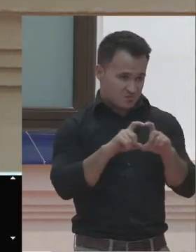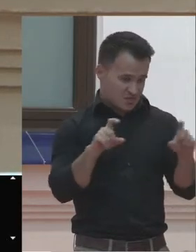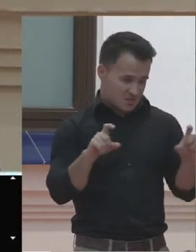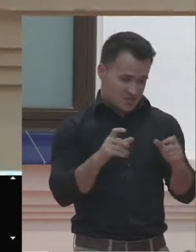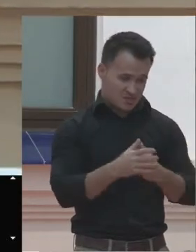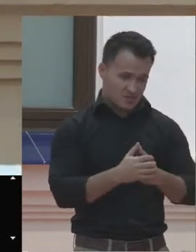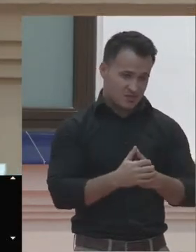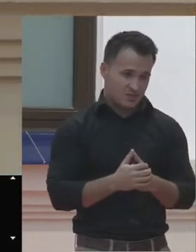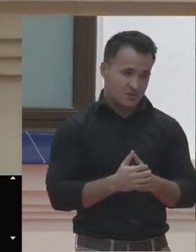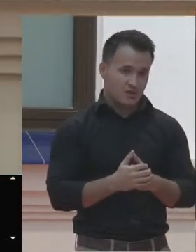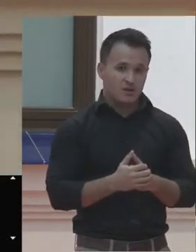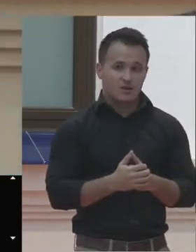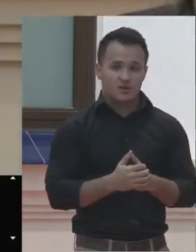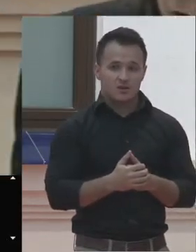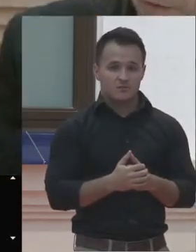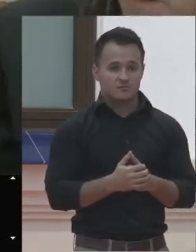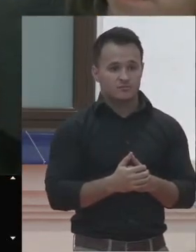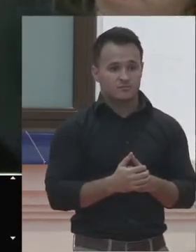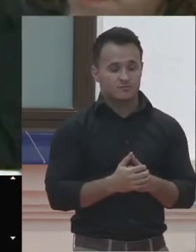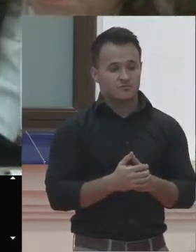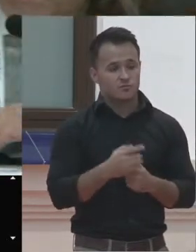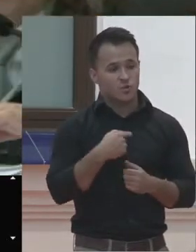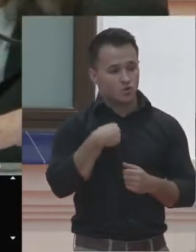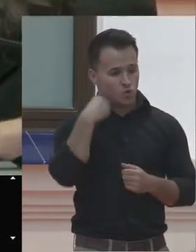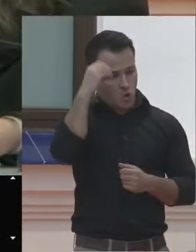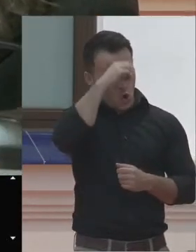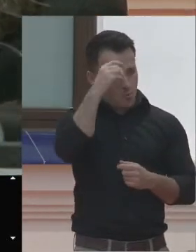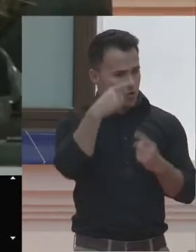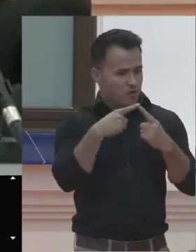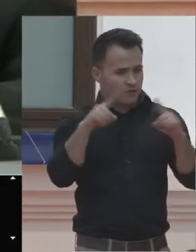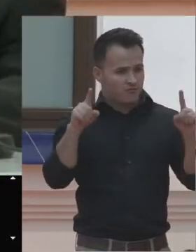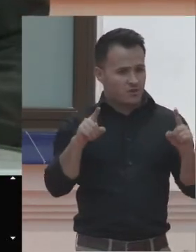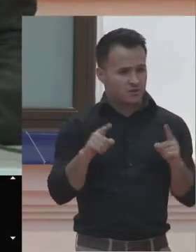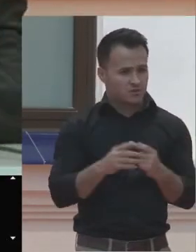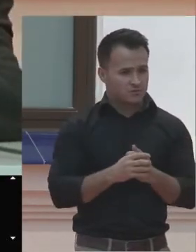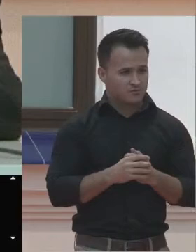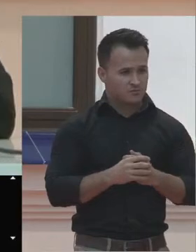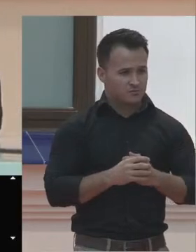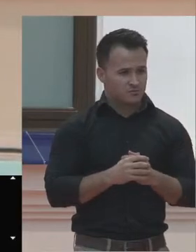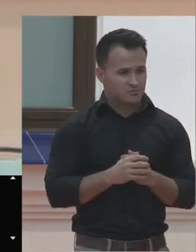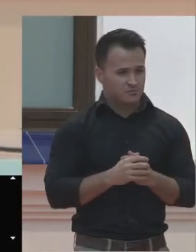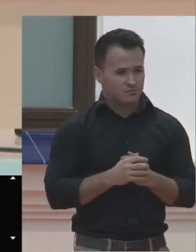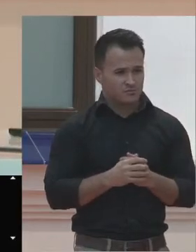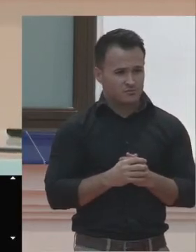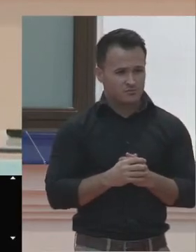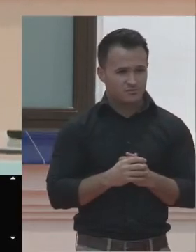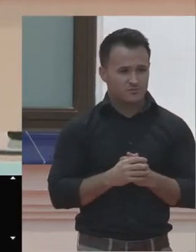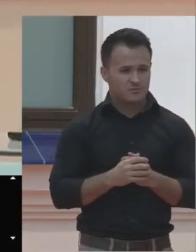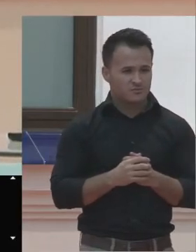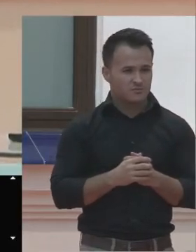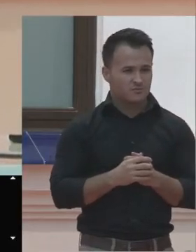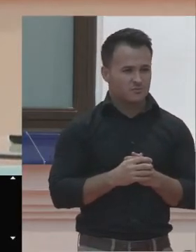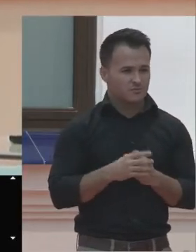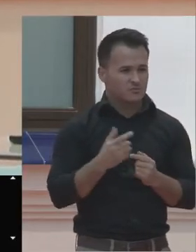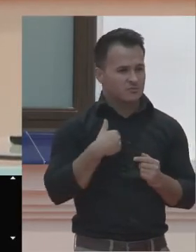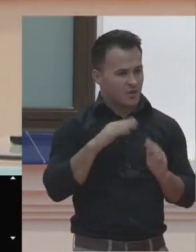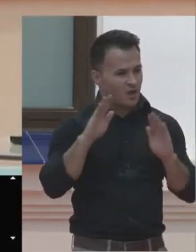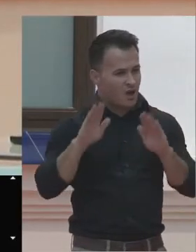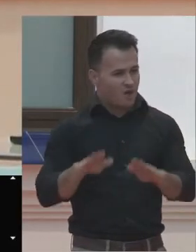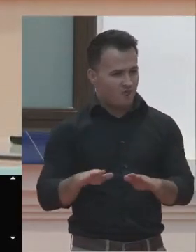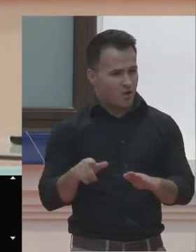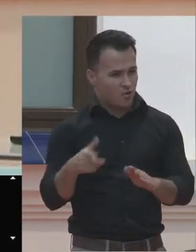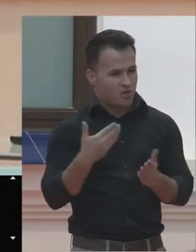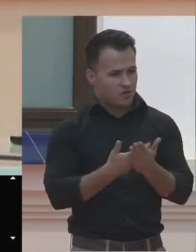Gonzalo, yo, como no puede ser de otra forma, estoy completamente a favor de la certificación y creo la